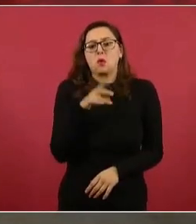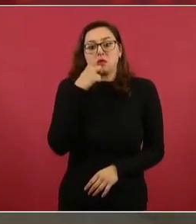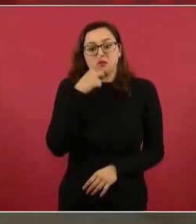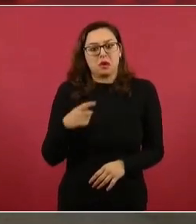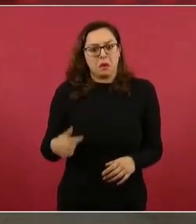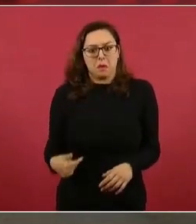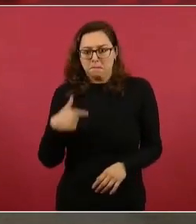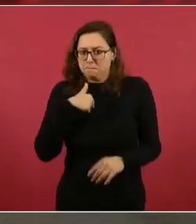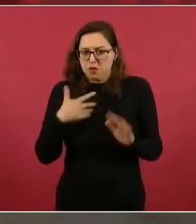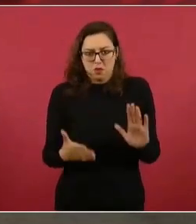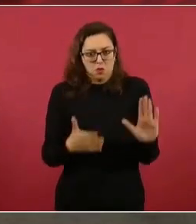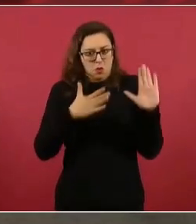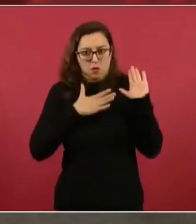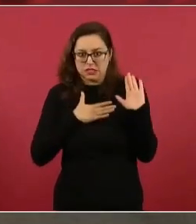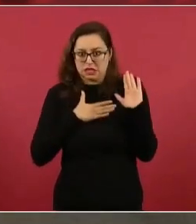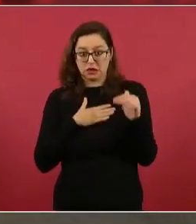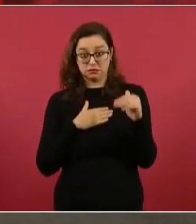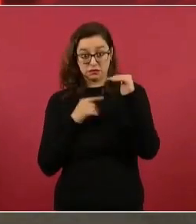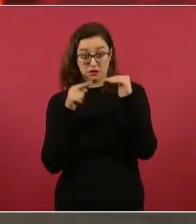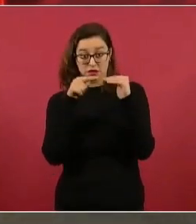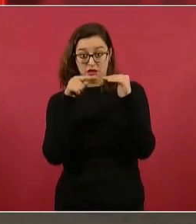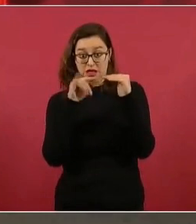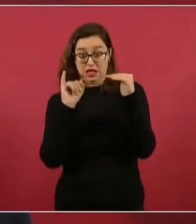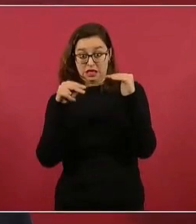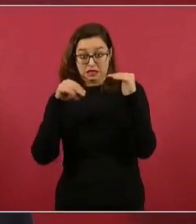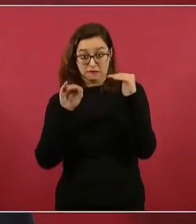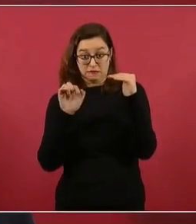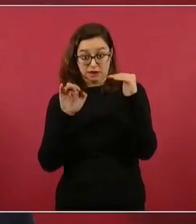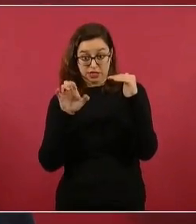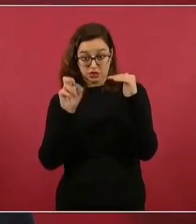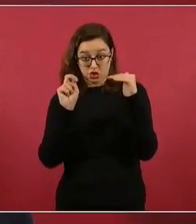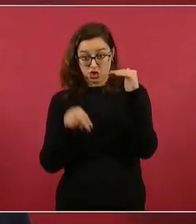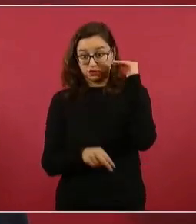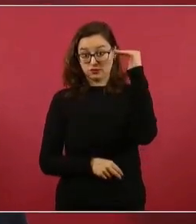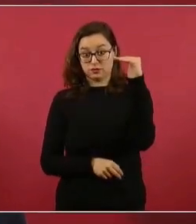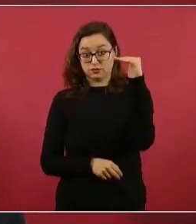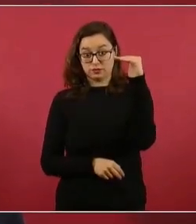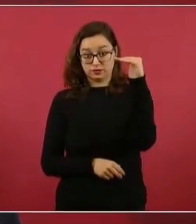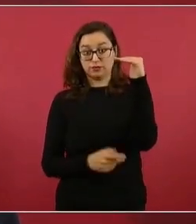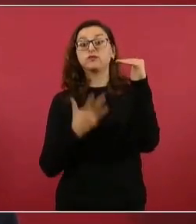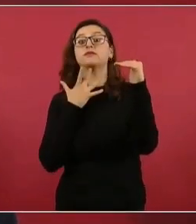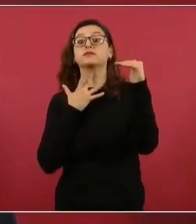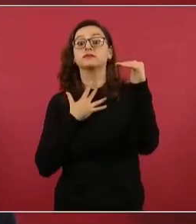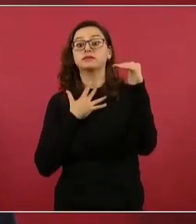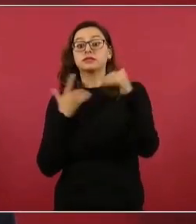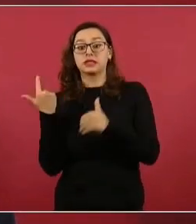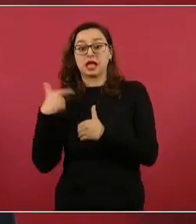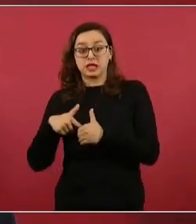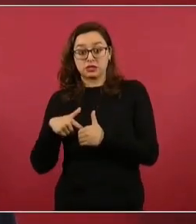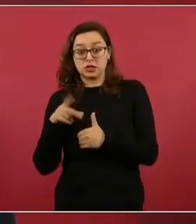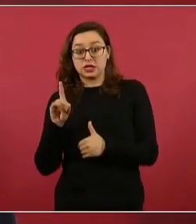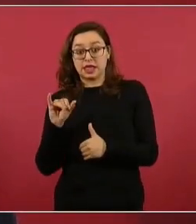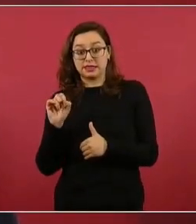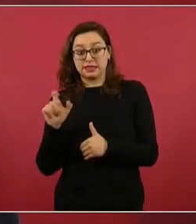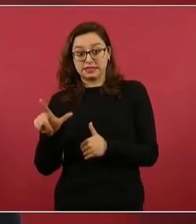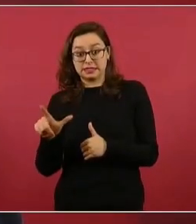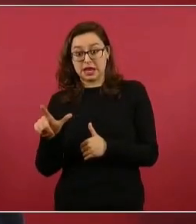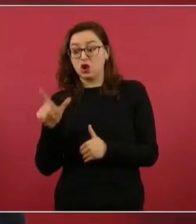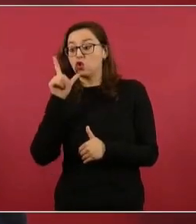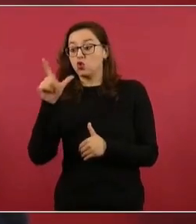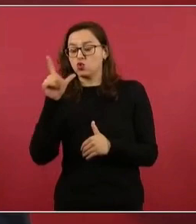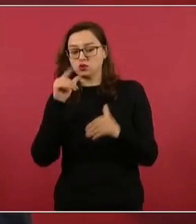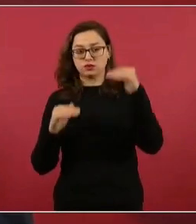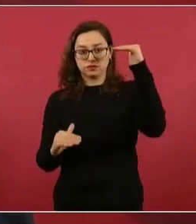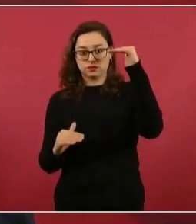mi ofrecimiento fue no aumentar ni la gasolina, ni el diésel, ni la luz por